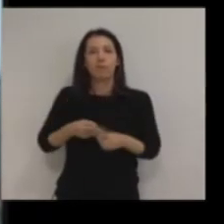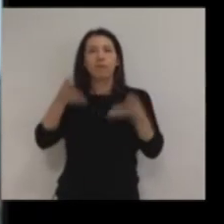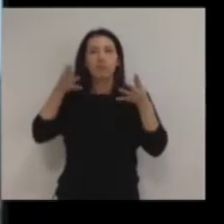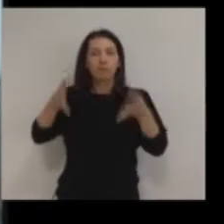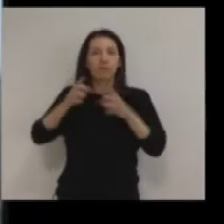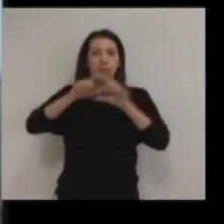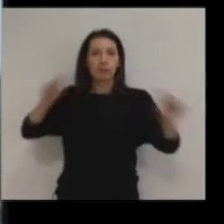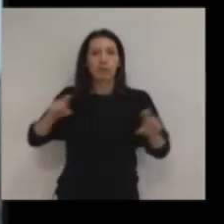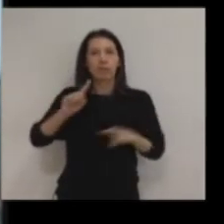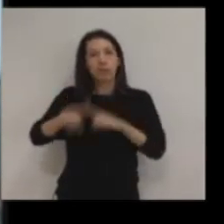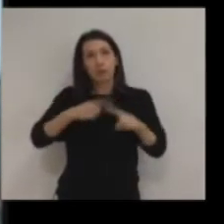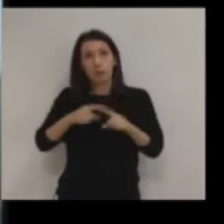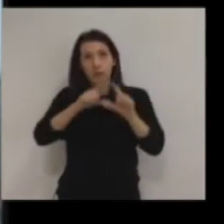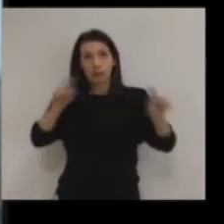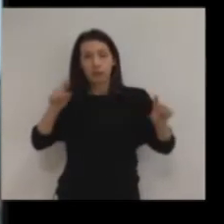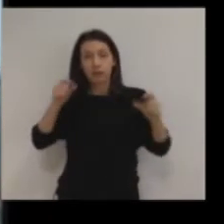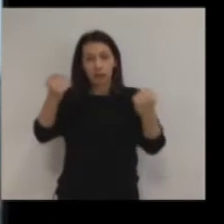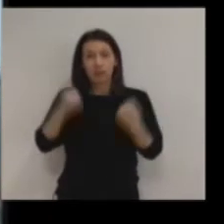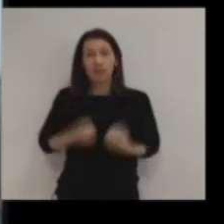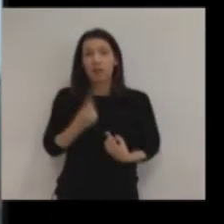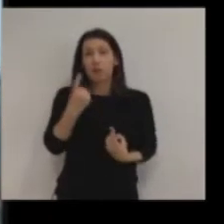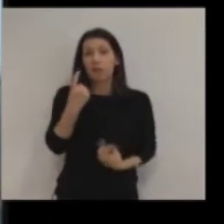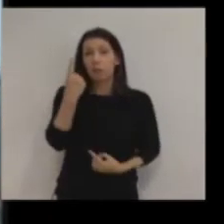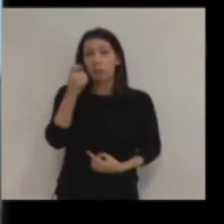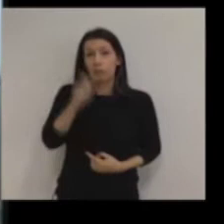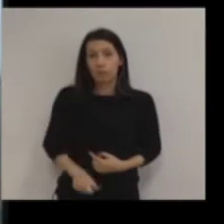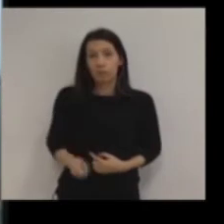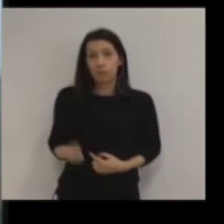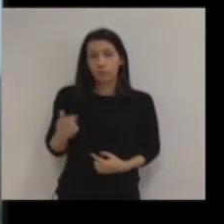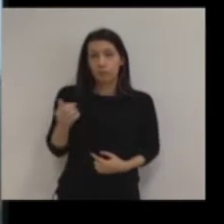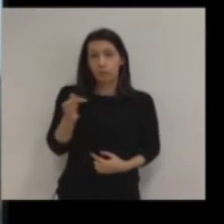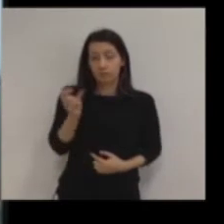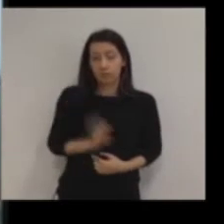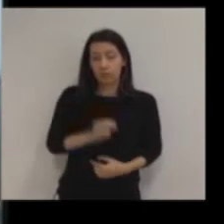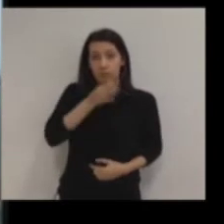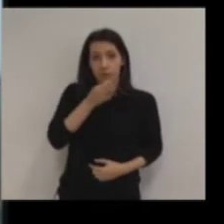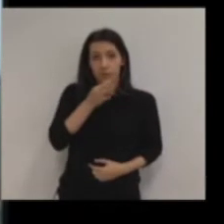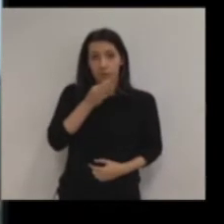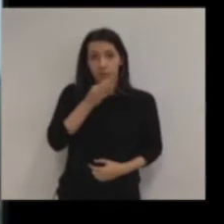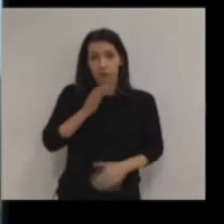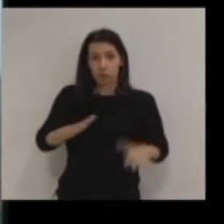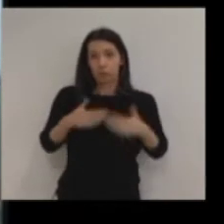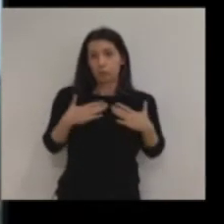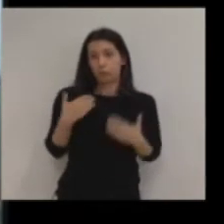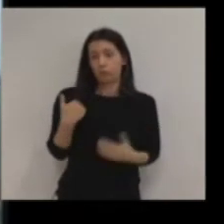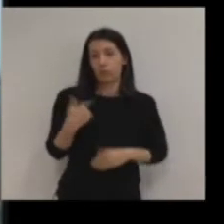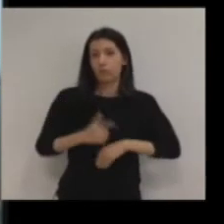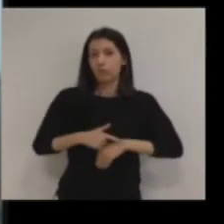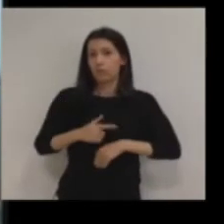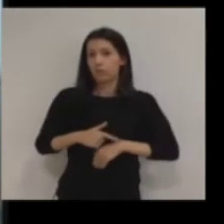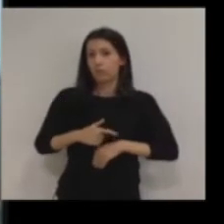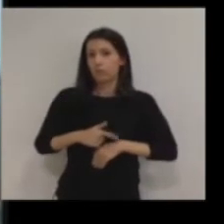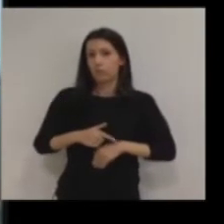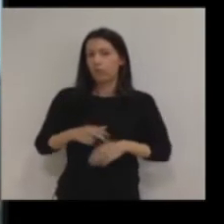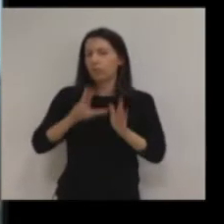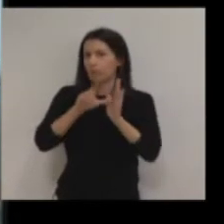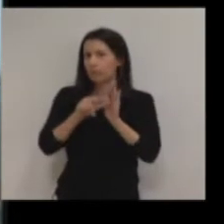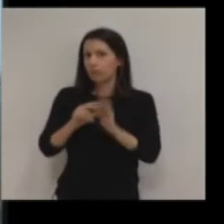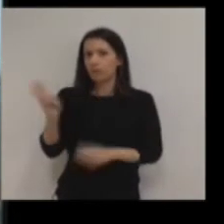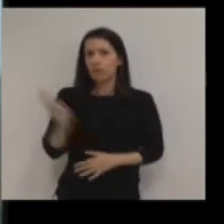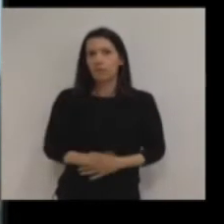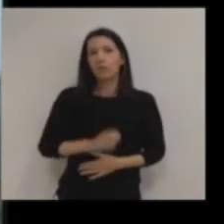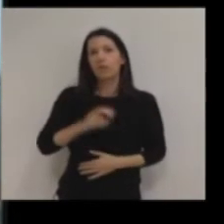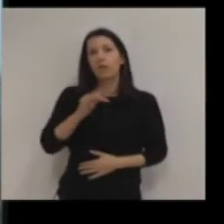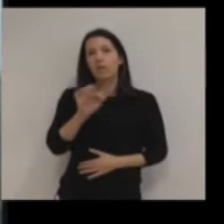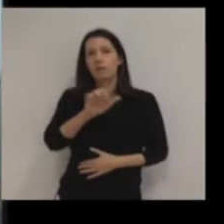e instituciones. Falta por incorporarse, debido a un imprevisto de última hora, se incorporará a lo largo del desayuno Javier